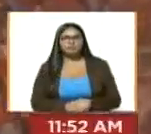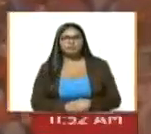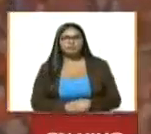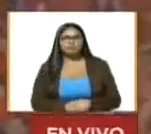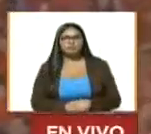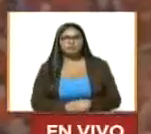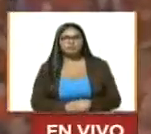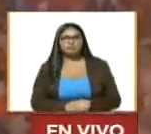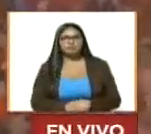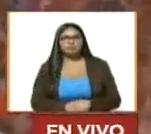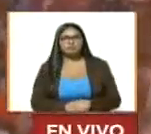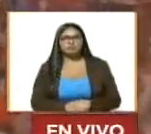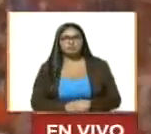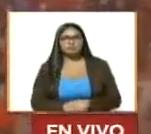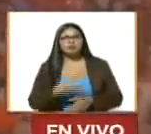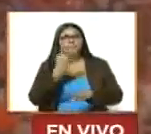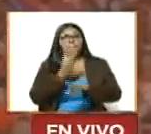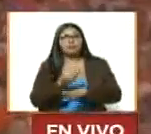Maturín,